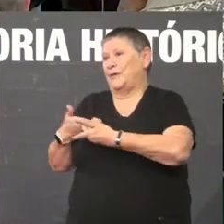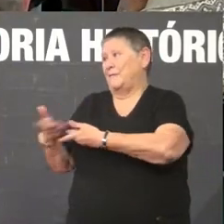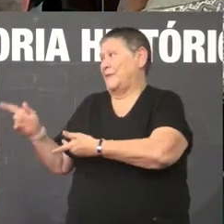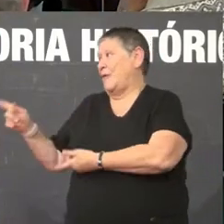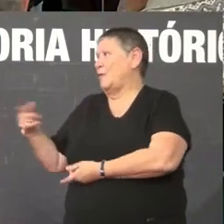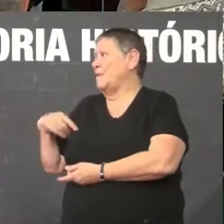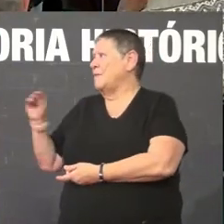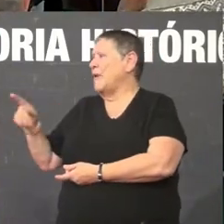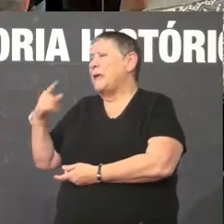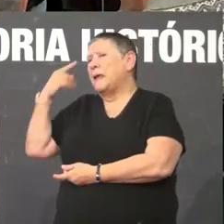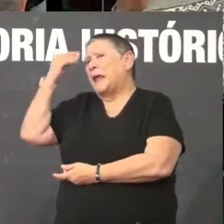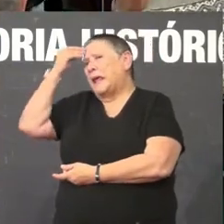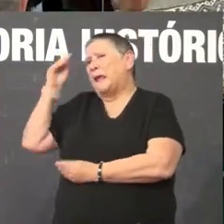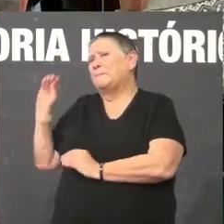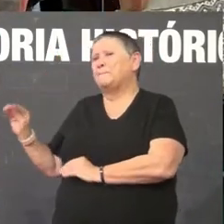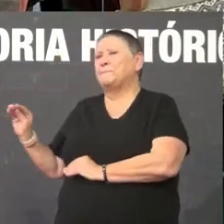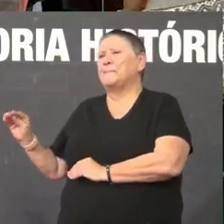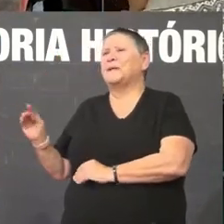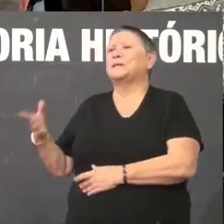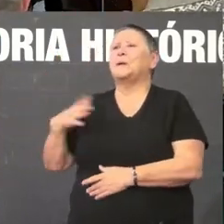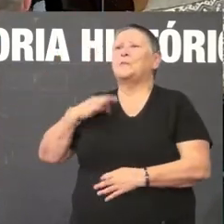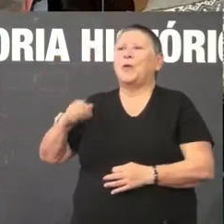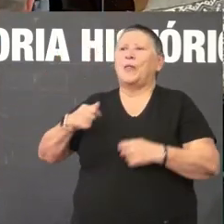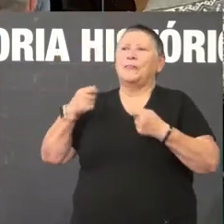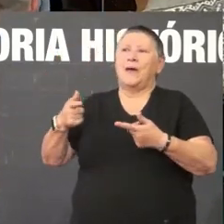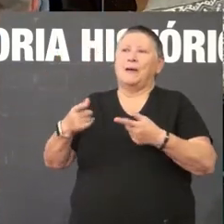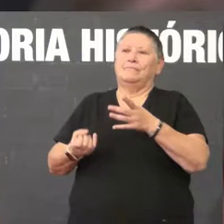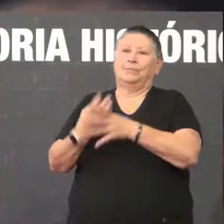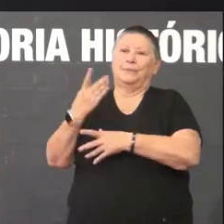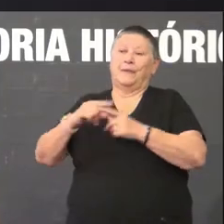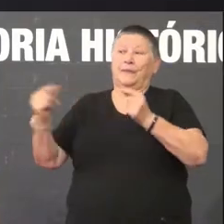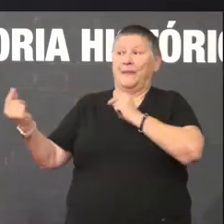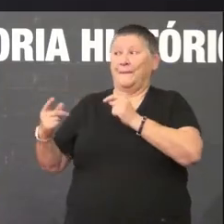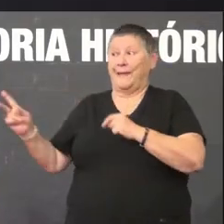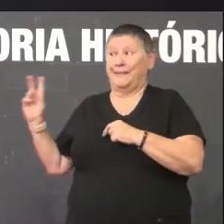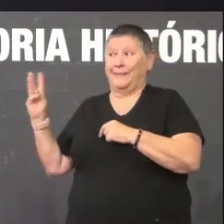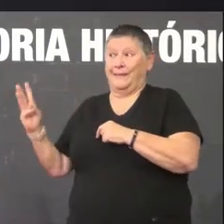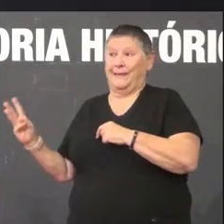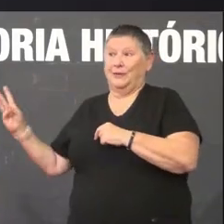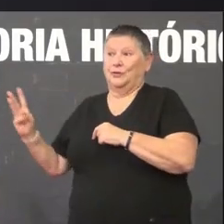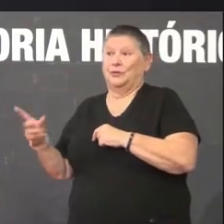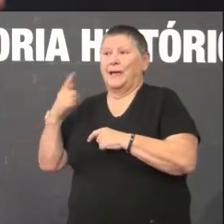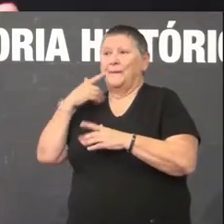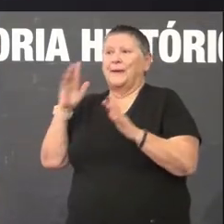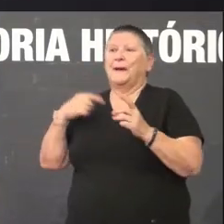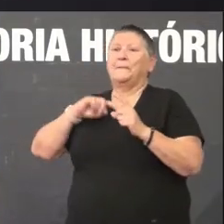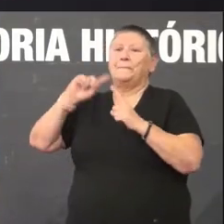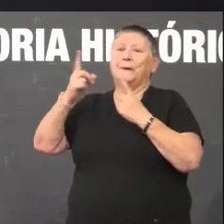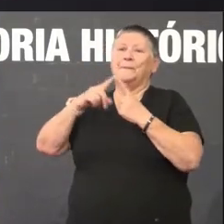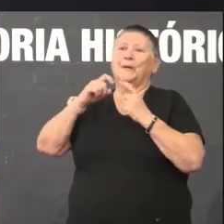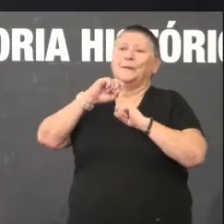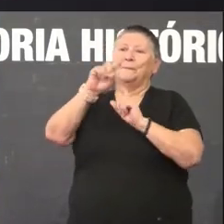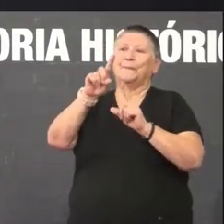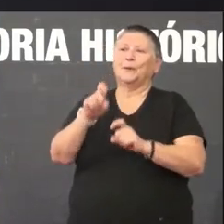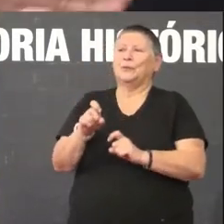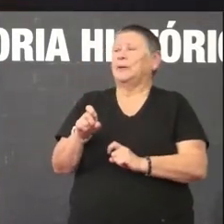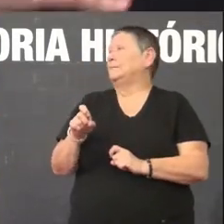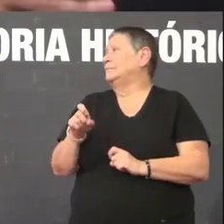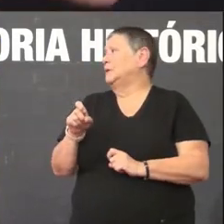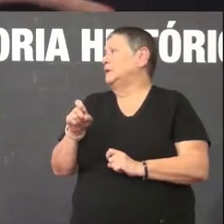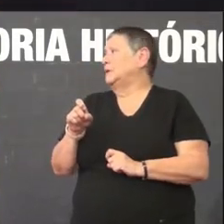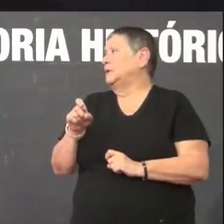ver que pensan e que poda debatir un pouco entre eles. O primeiro que me gustaría preguntarvos é se, bueno,